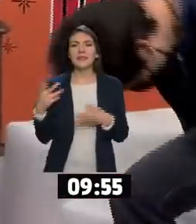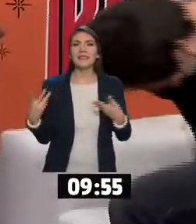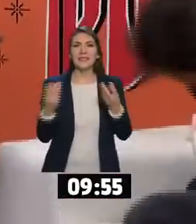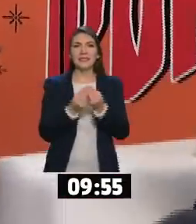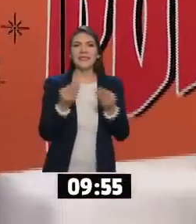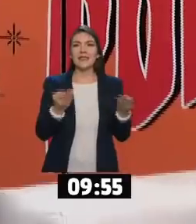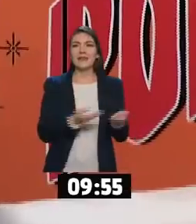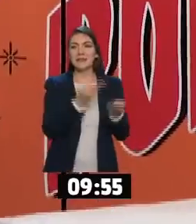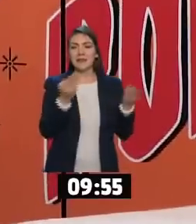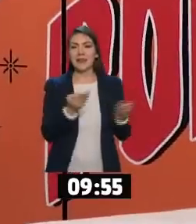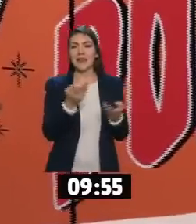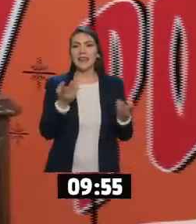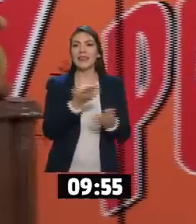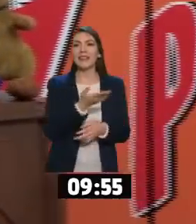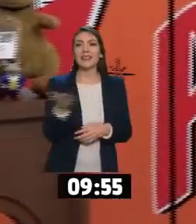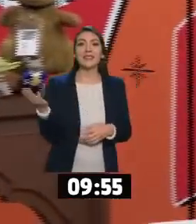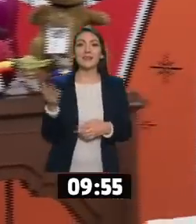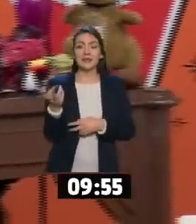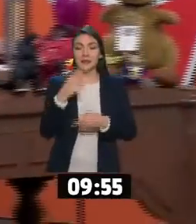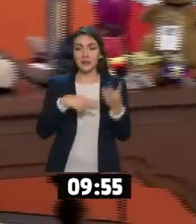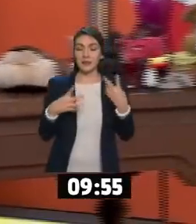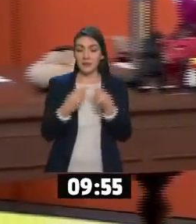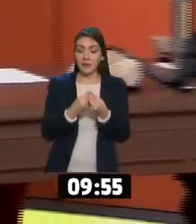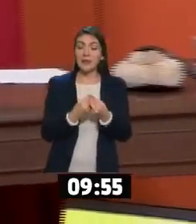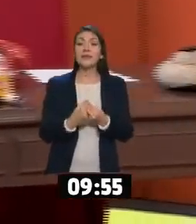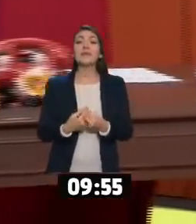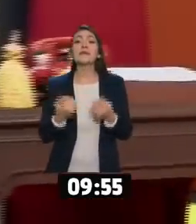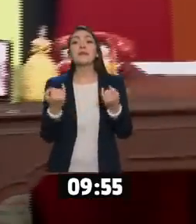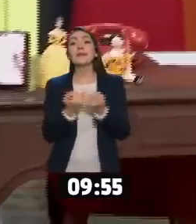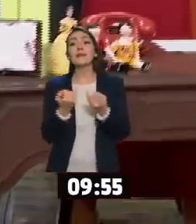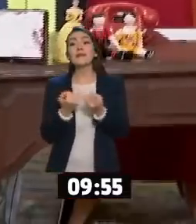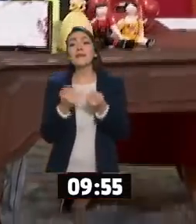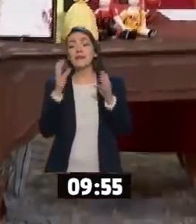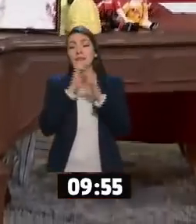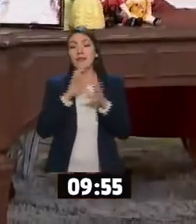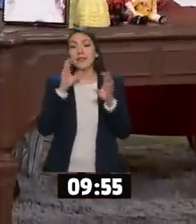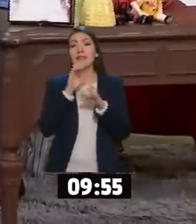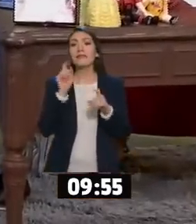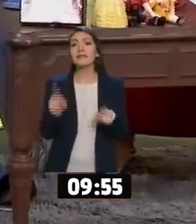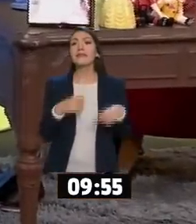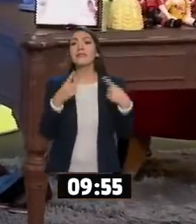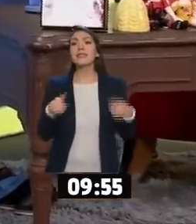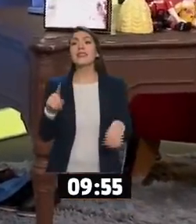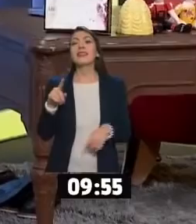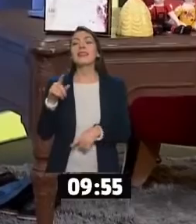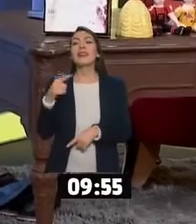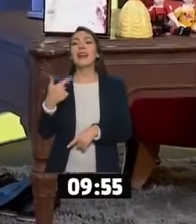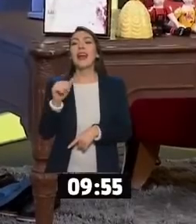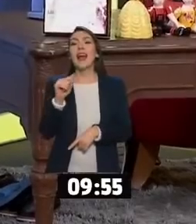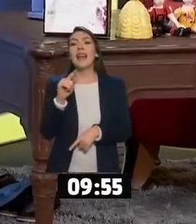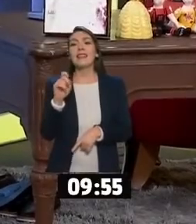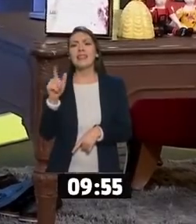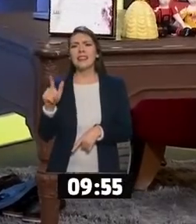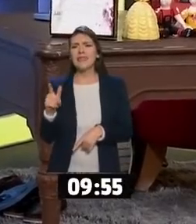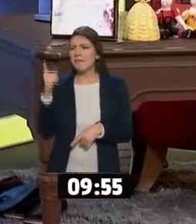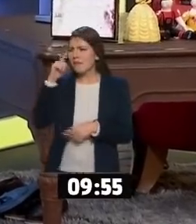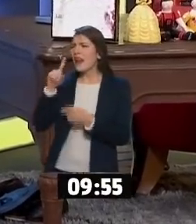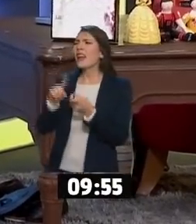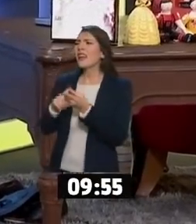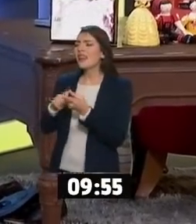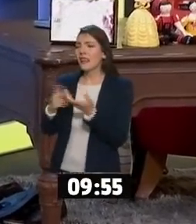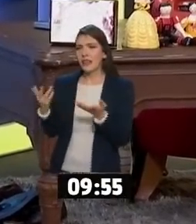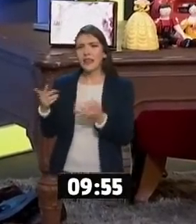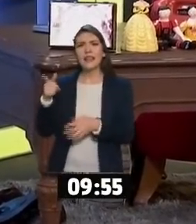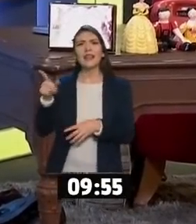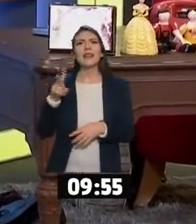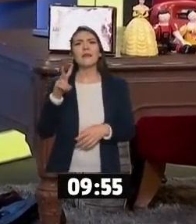y al Cuau, oiga, y unas mañanitas de Gatell, señora. ¿Para quién? Para Víctor Ronquillo, que no lo celebró usted cánteselas